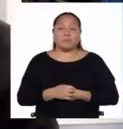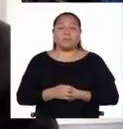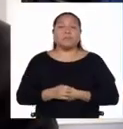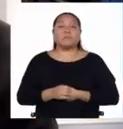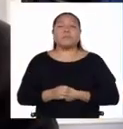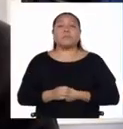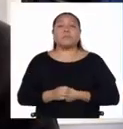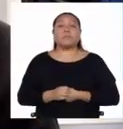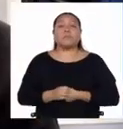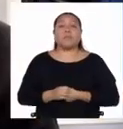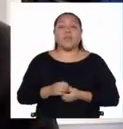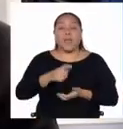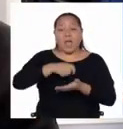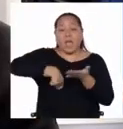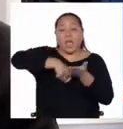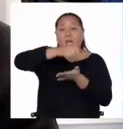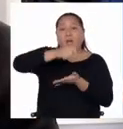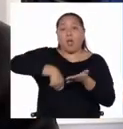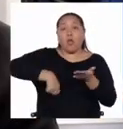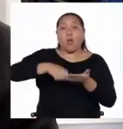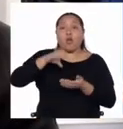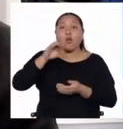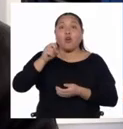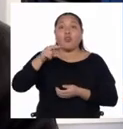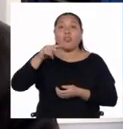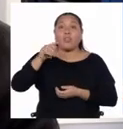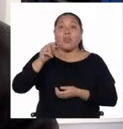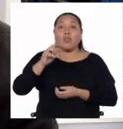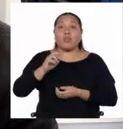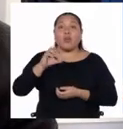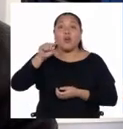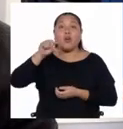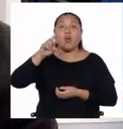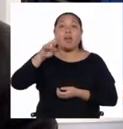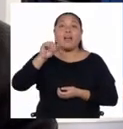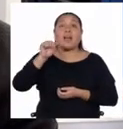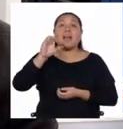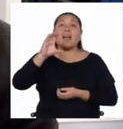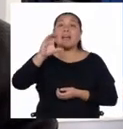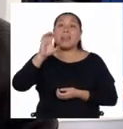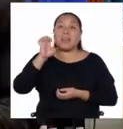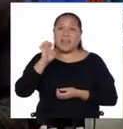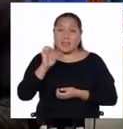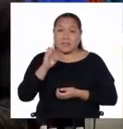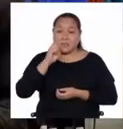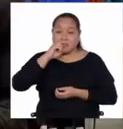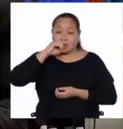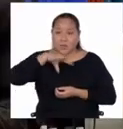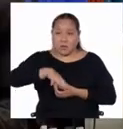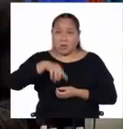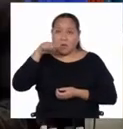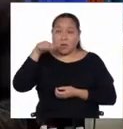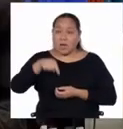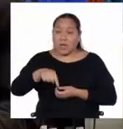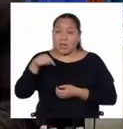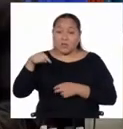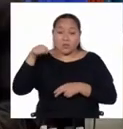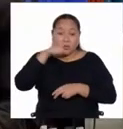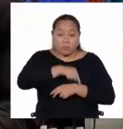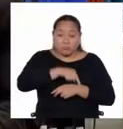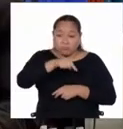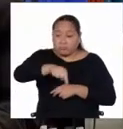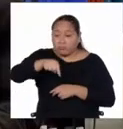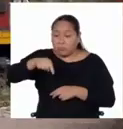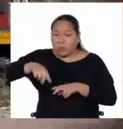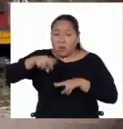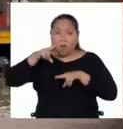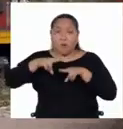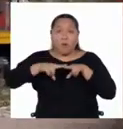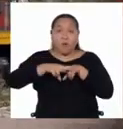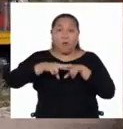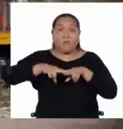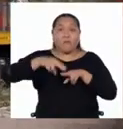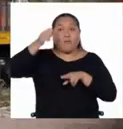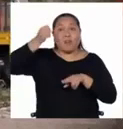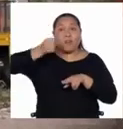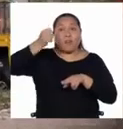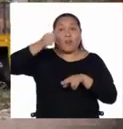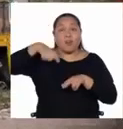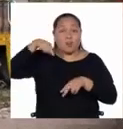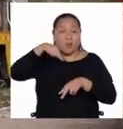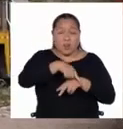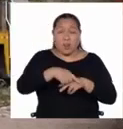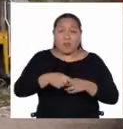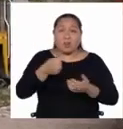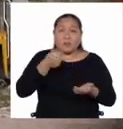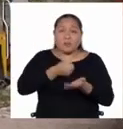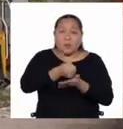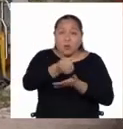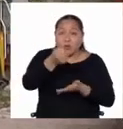El contrato Grace lo que hizo fue estipular que esos ferrocarriles que se habían construido con el dinero de los préstamos